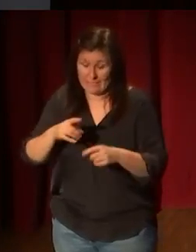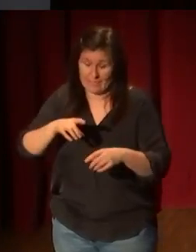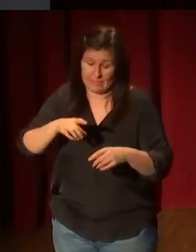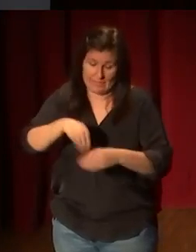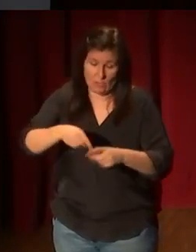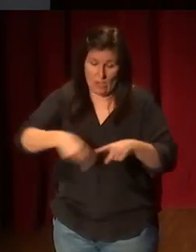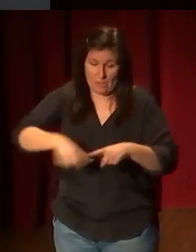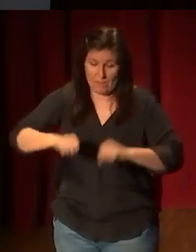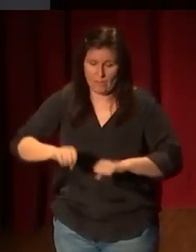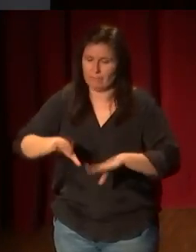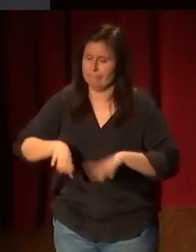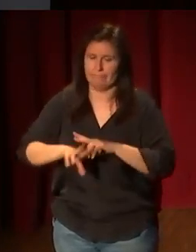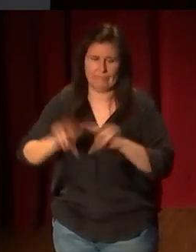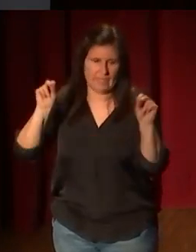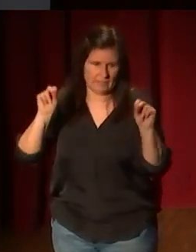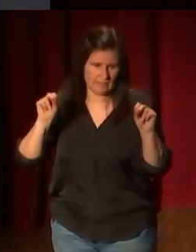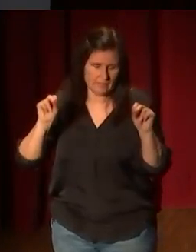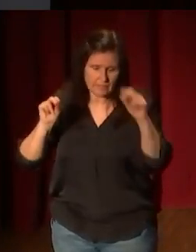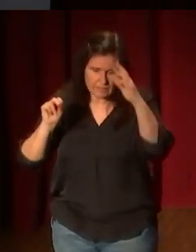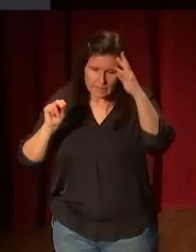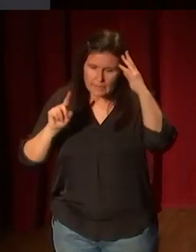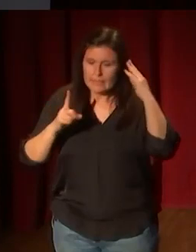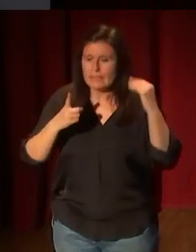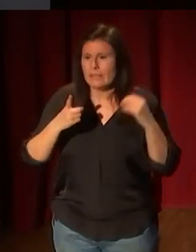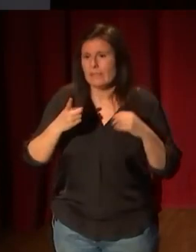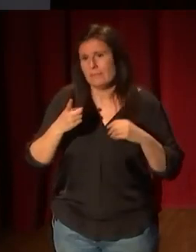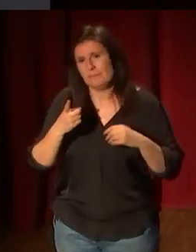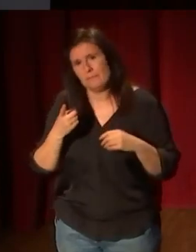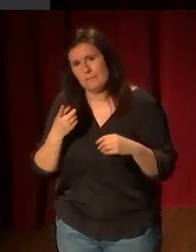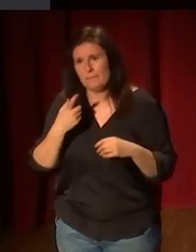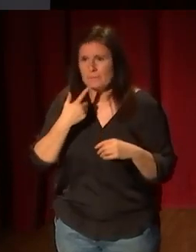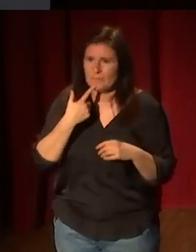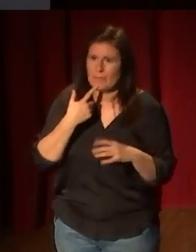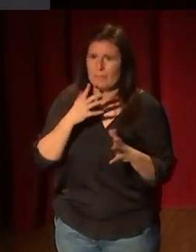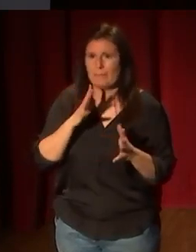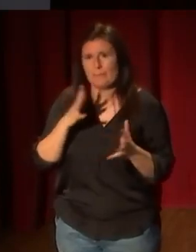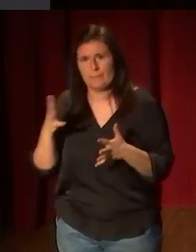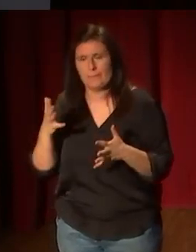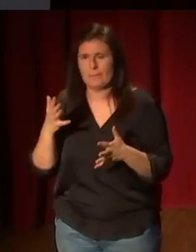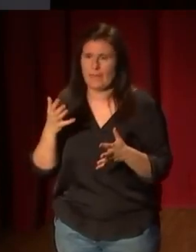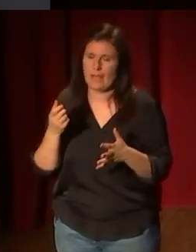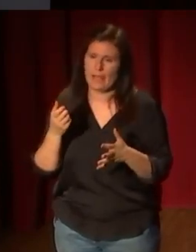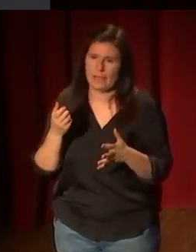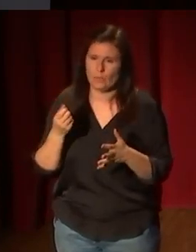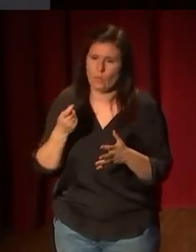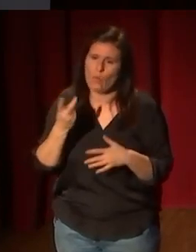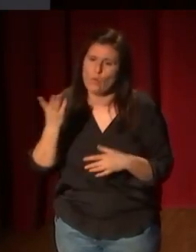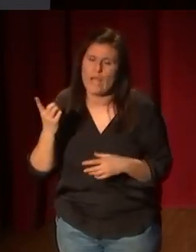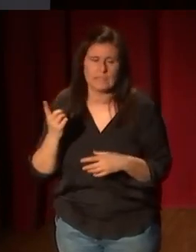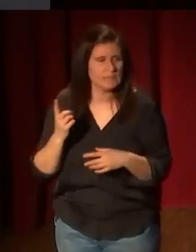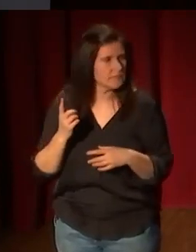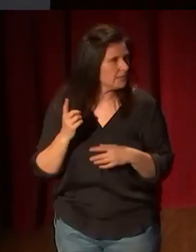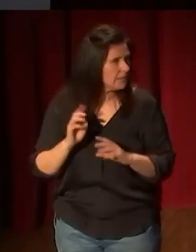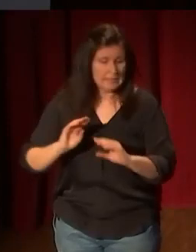plaza de la plaza mayor hay que decir que quitándole en cierta medida algunas de sus